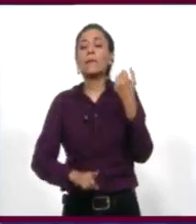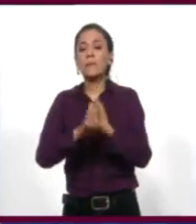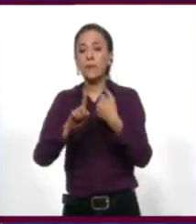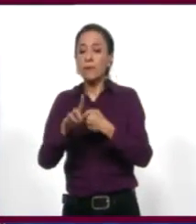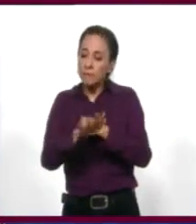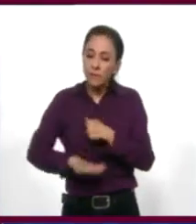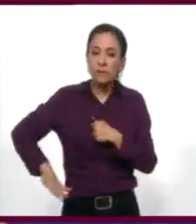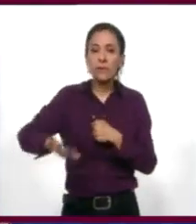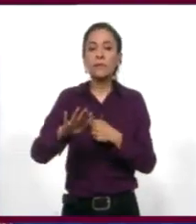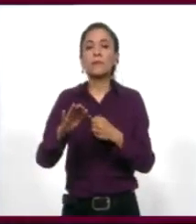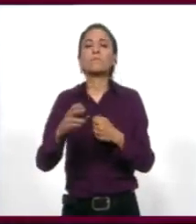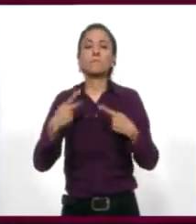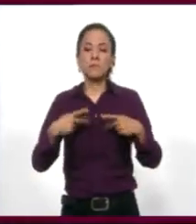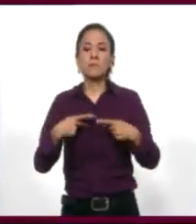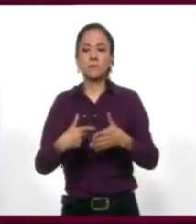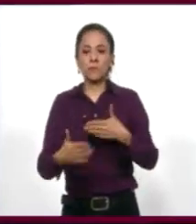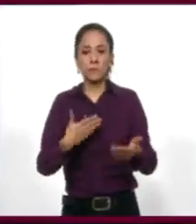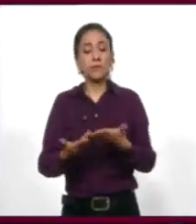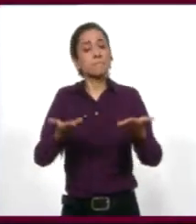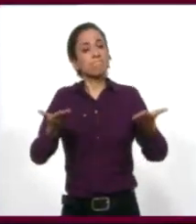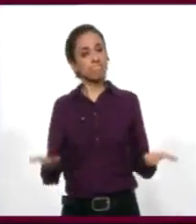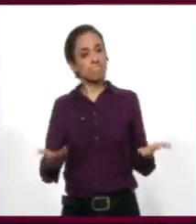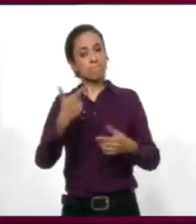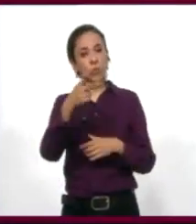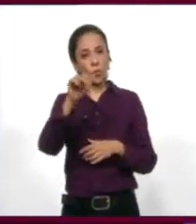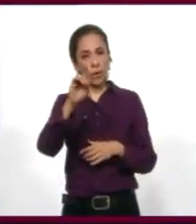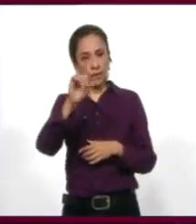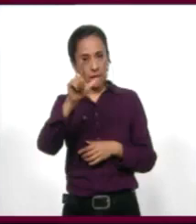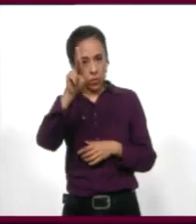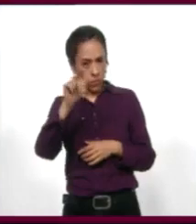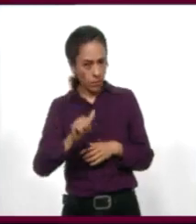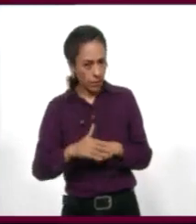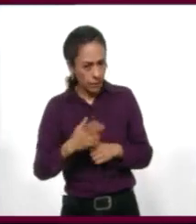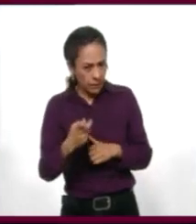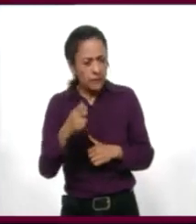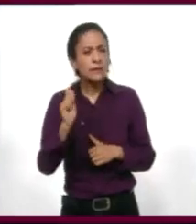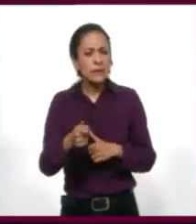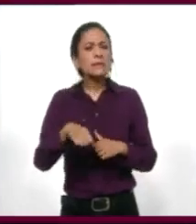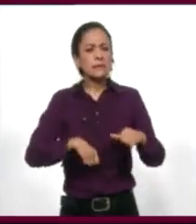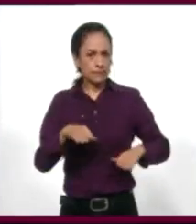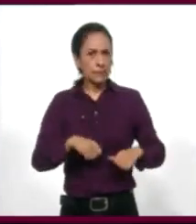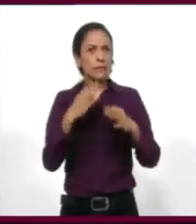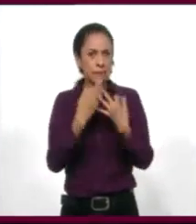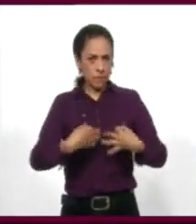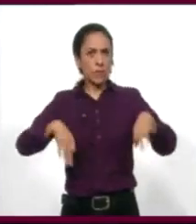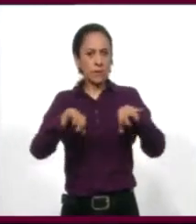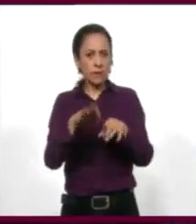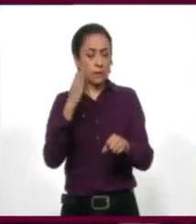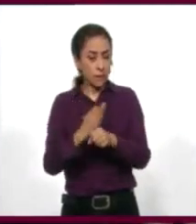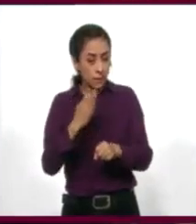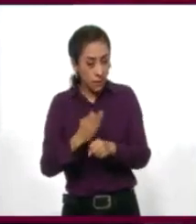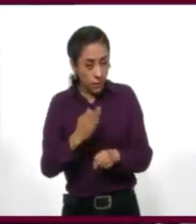sociedad contemporánea. Bien, Guadalupe, una actividad que llama mucho la atención estos días es precisamente el